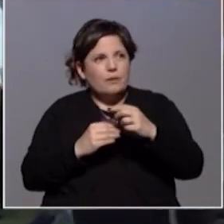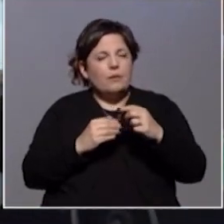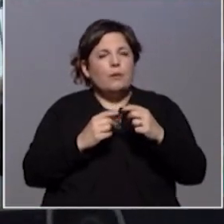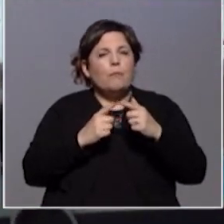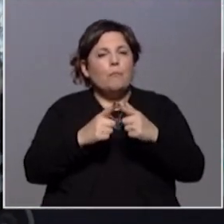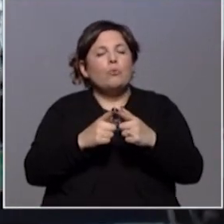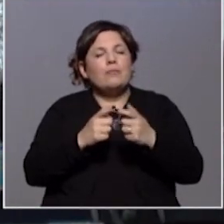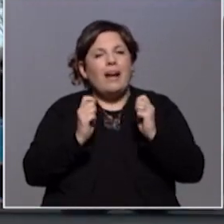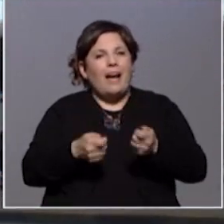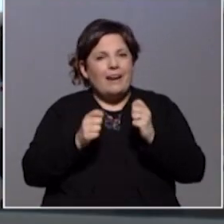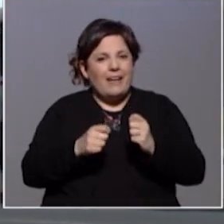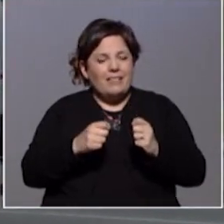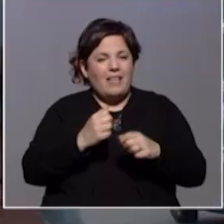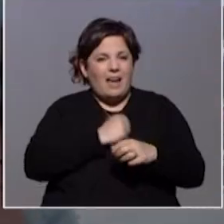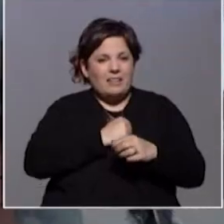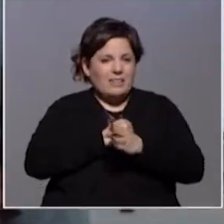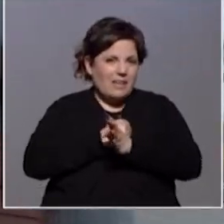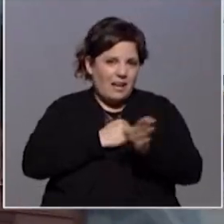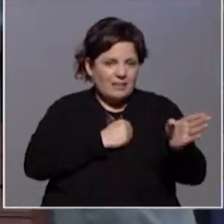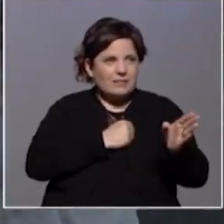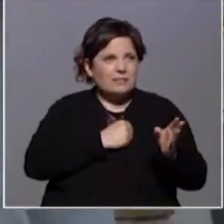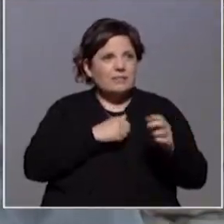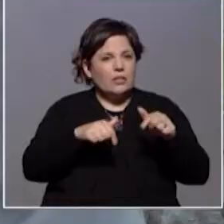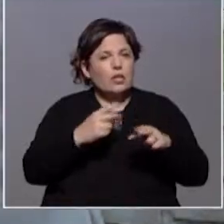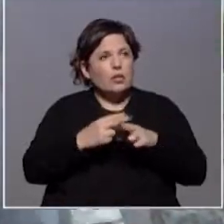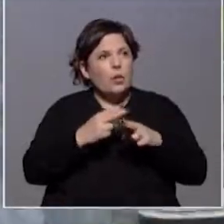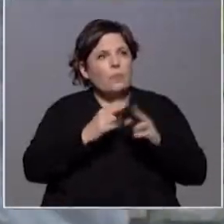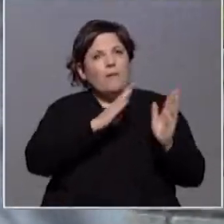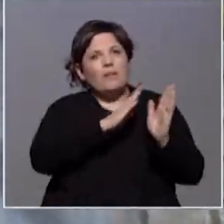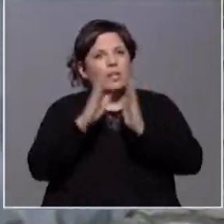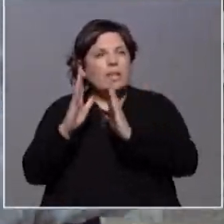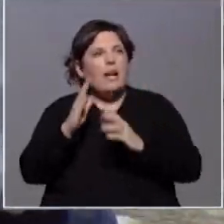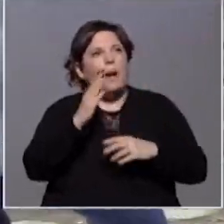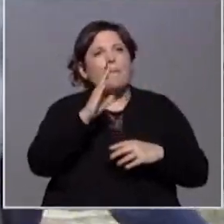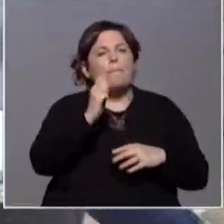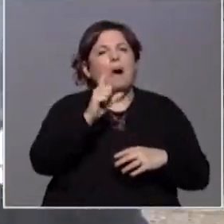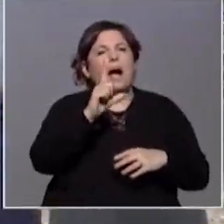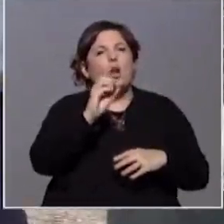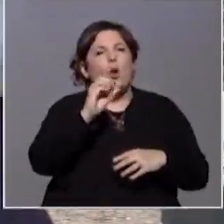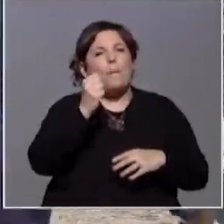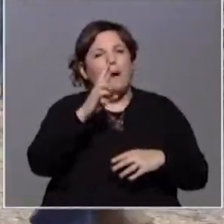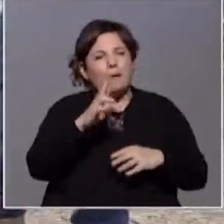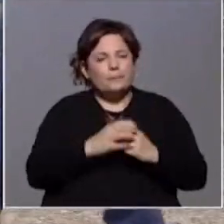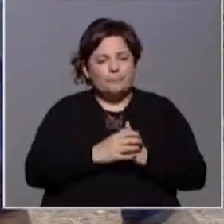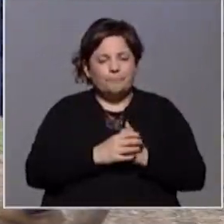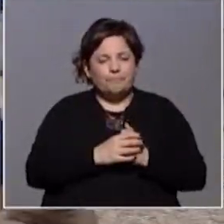que era el pedazo de Boulevard Artigas hacia el sur. Ahí está. Acá está el nombre de la Biblioteca Palomar.